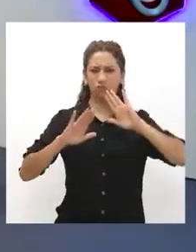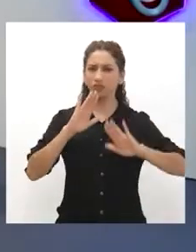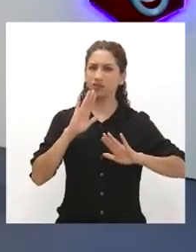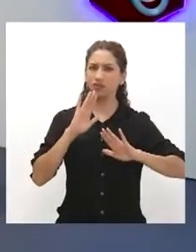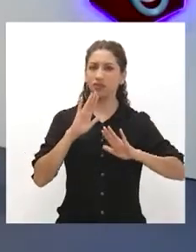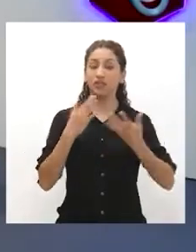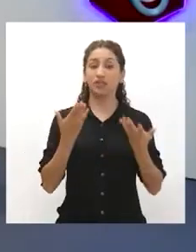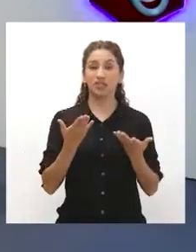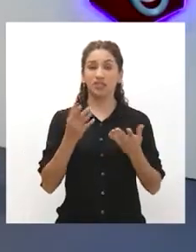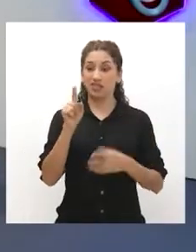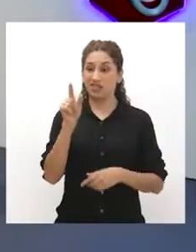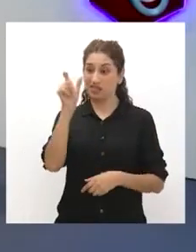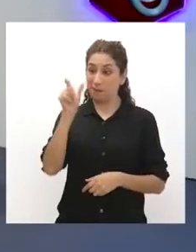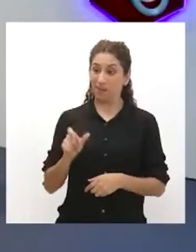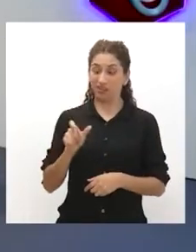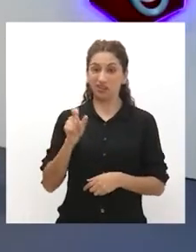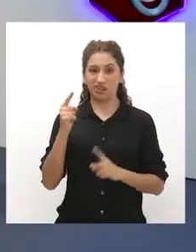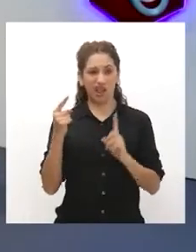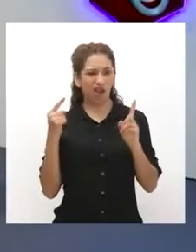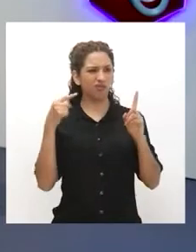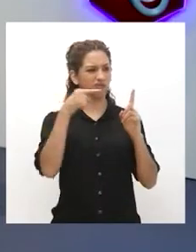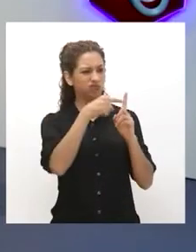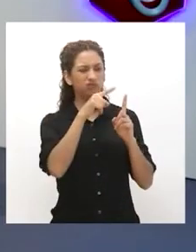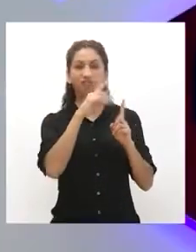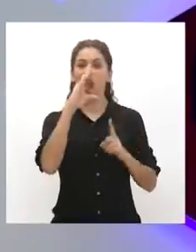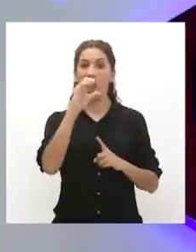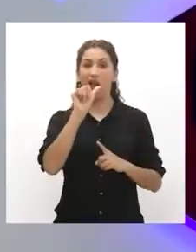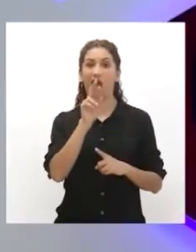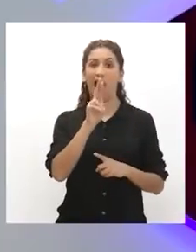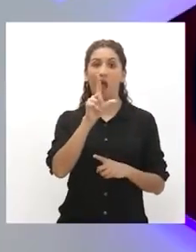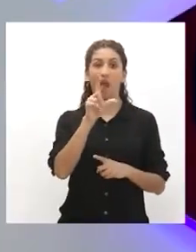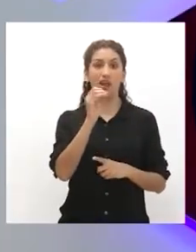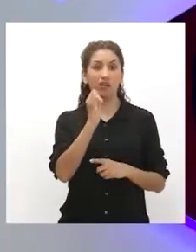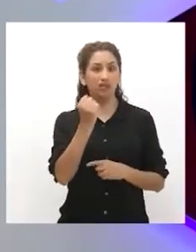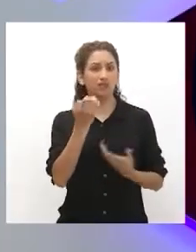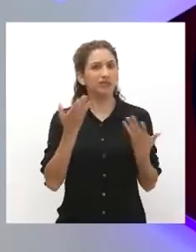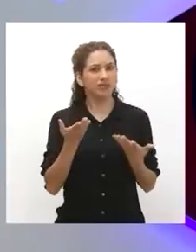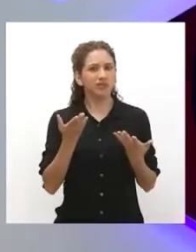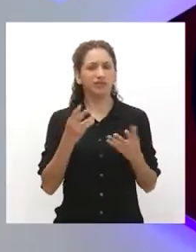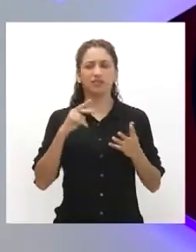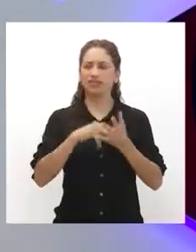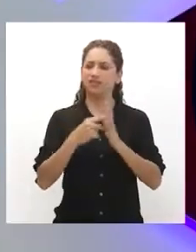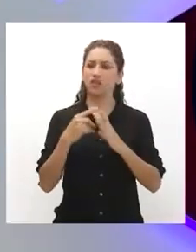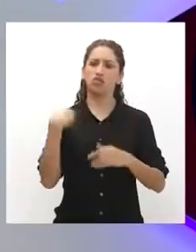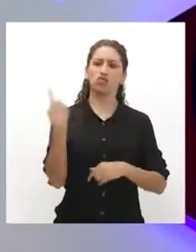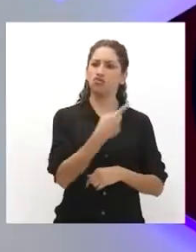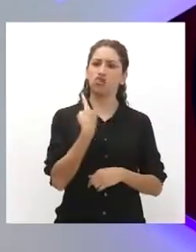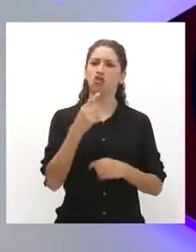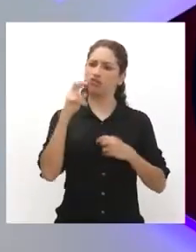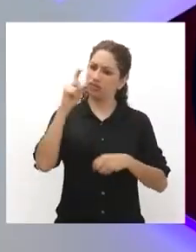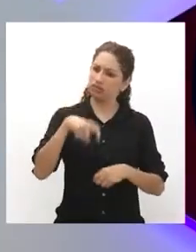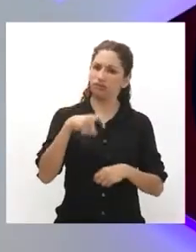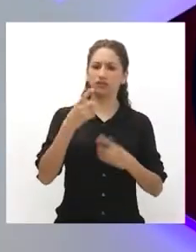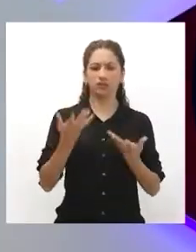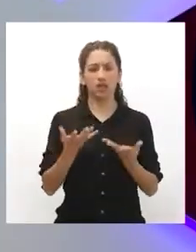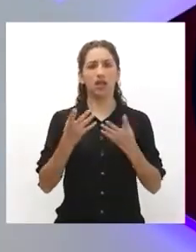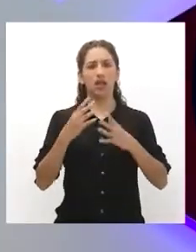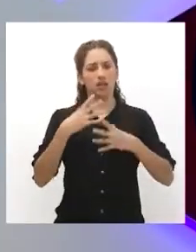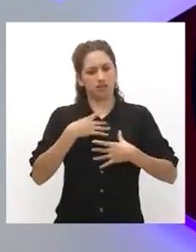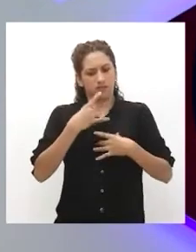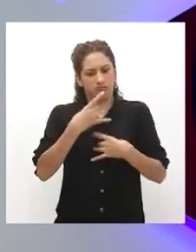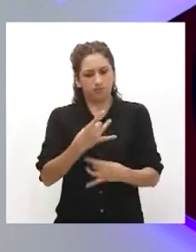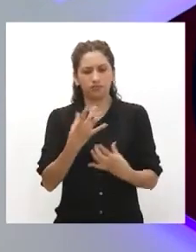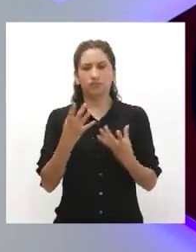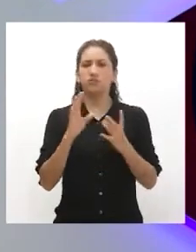Parece que la persona que hizo eso con Carlos no reconoce que todas y todos merecemos un trato igualitario y respetuoso,